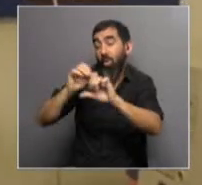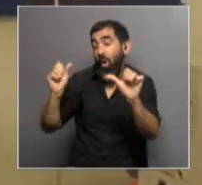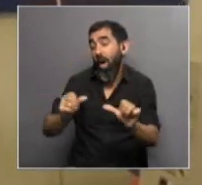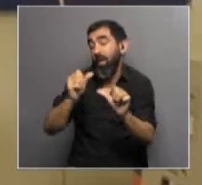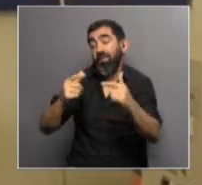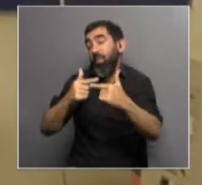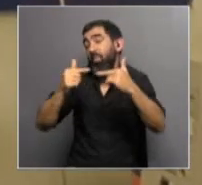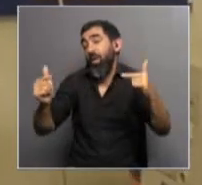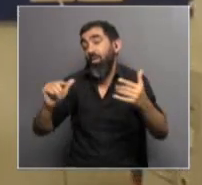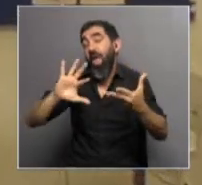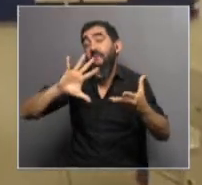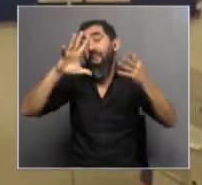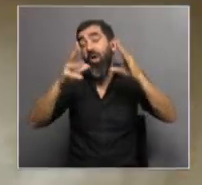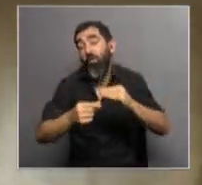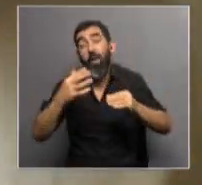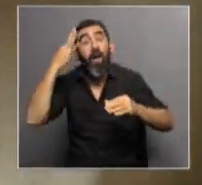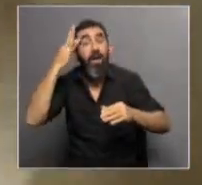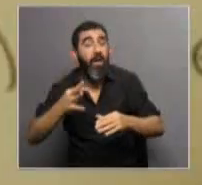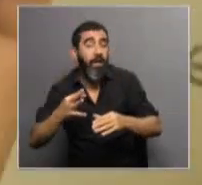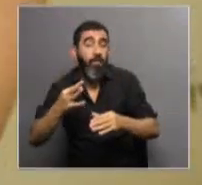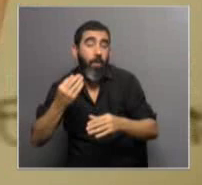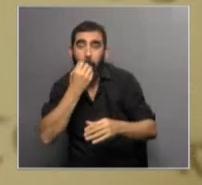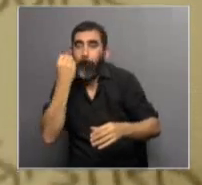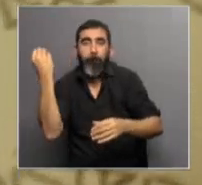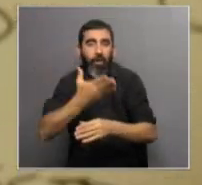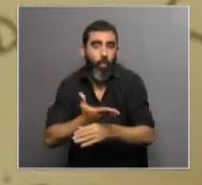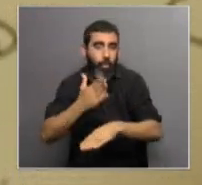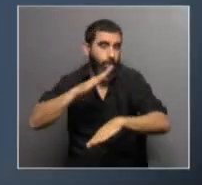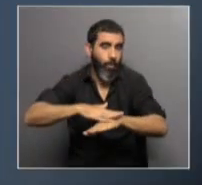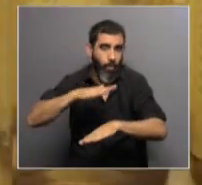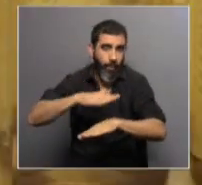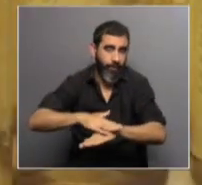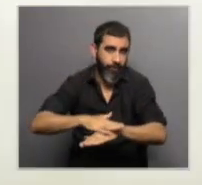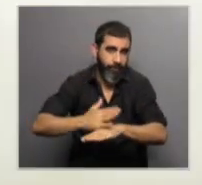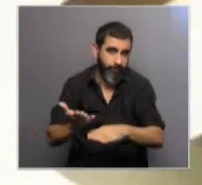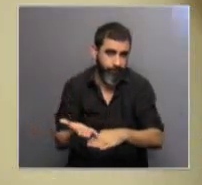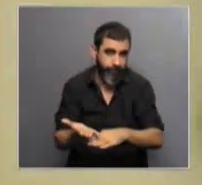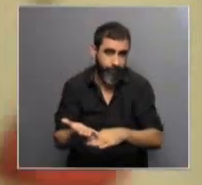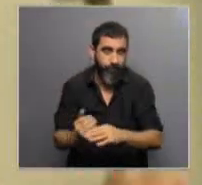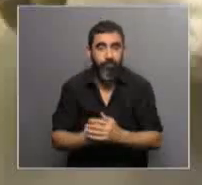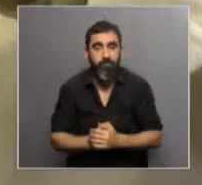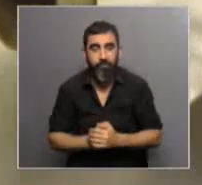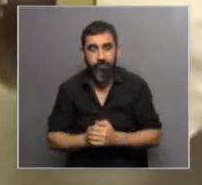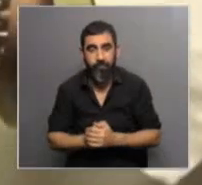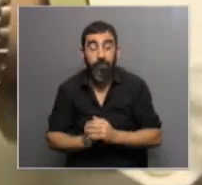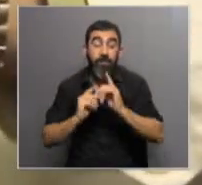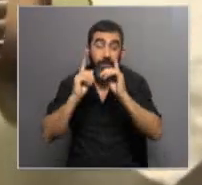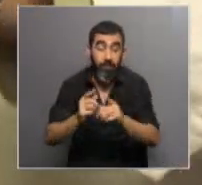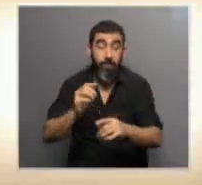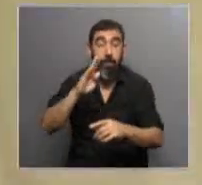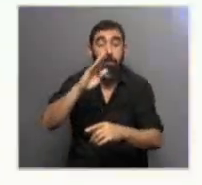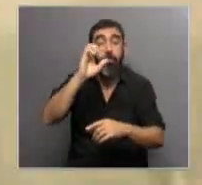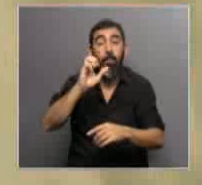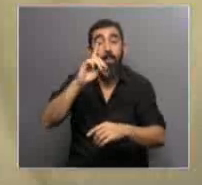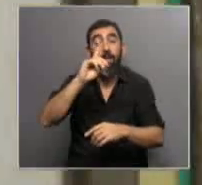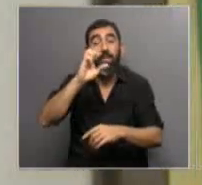de la manera que nos parecía más adecuada y por cierto el presi va en aquel